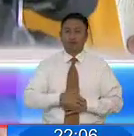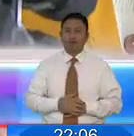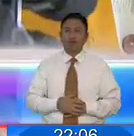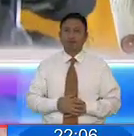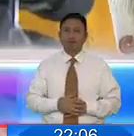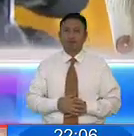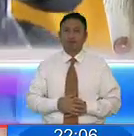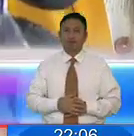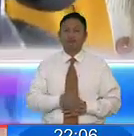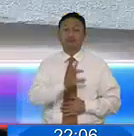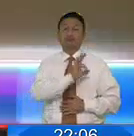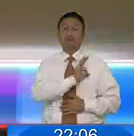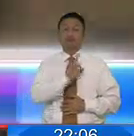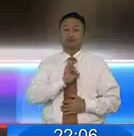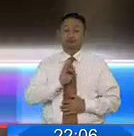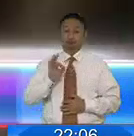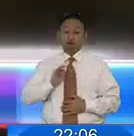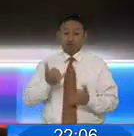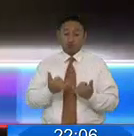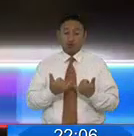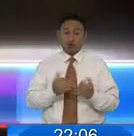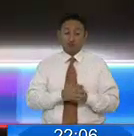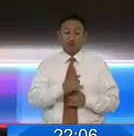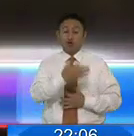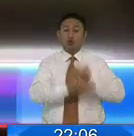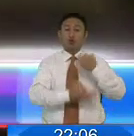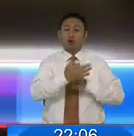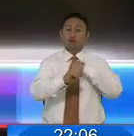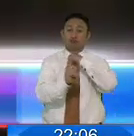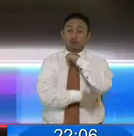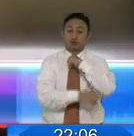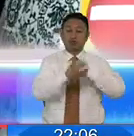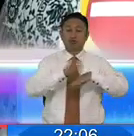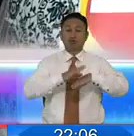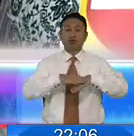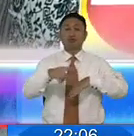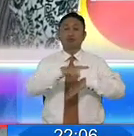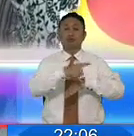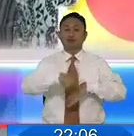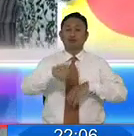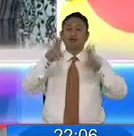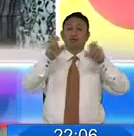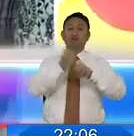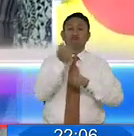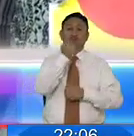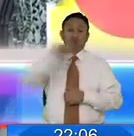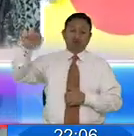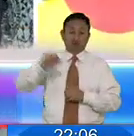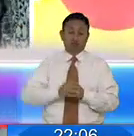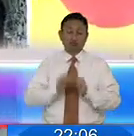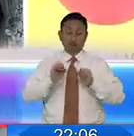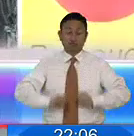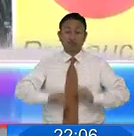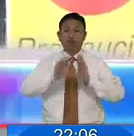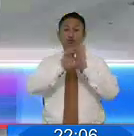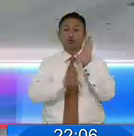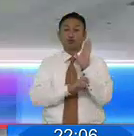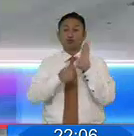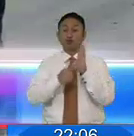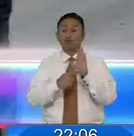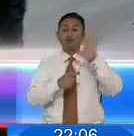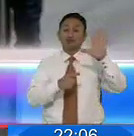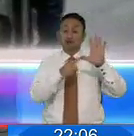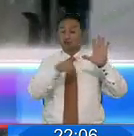paola pabón es procesada penalmente por el presunto delito de rebelión que es penado con cárcel de 5 a